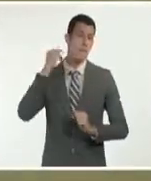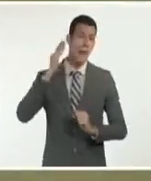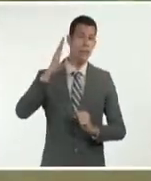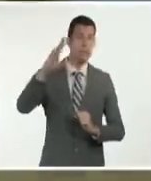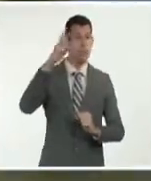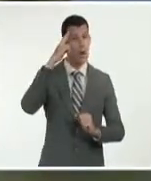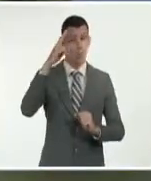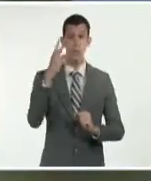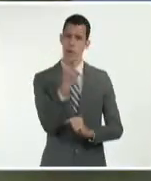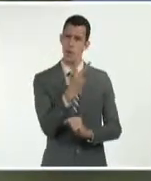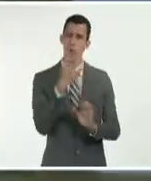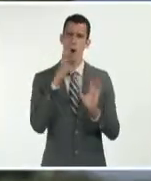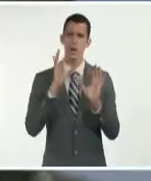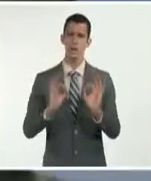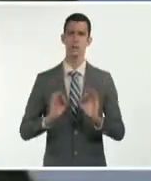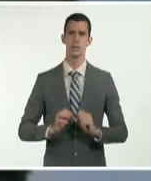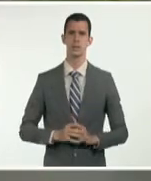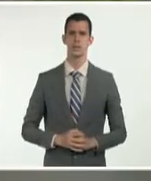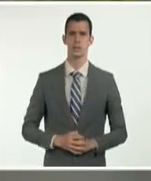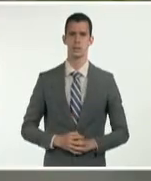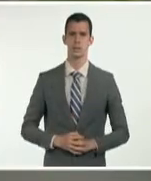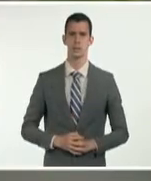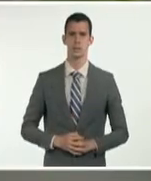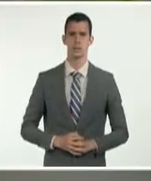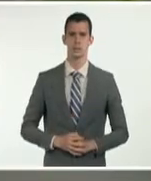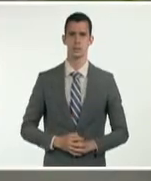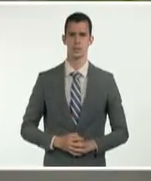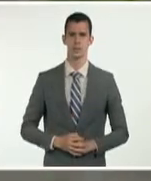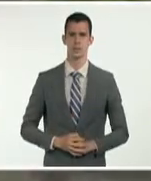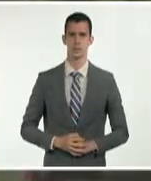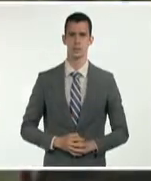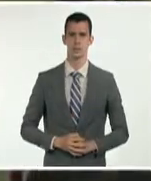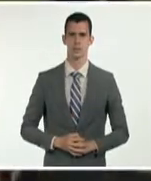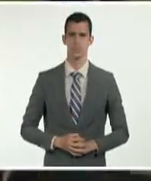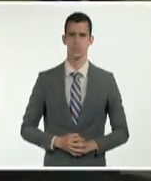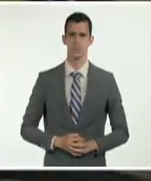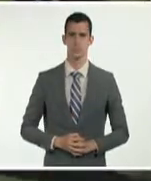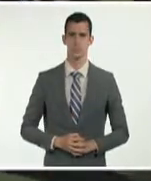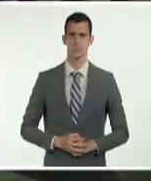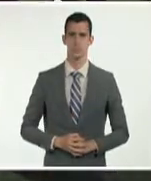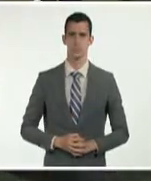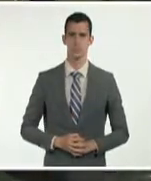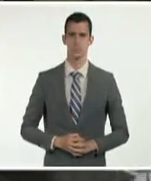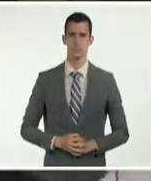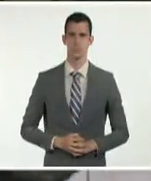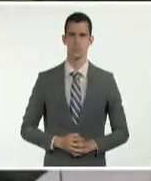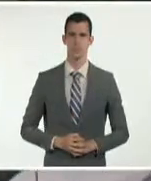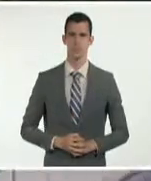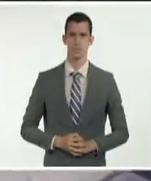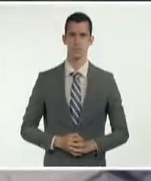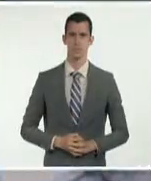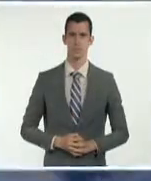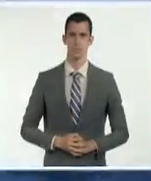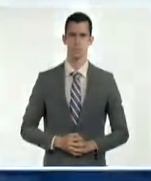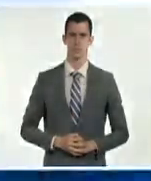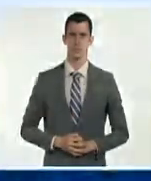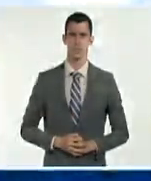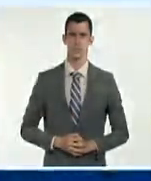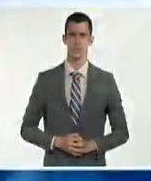los dos su ejemplo. Gladys Rubio, Sistema Informativo de la Televisión Cubana.